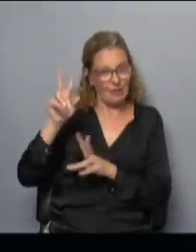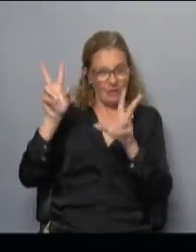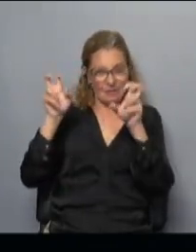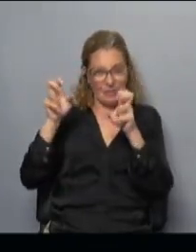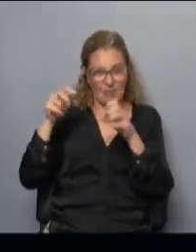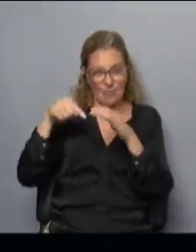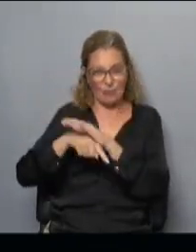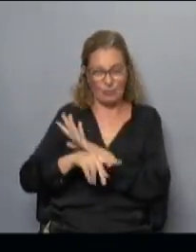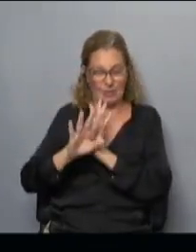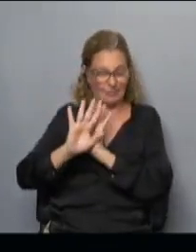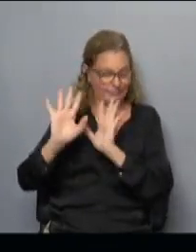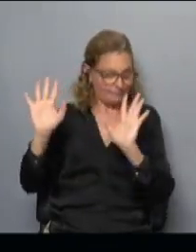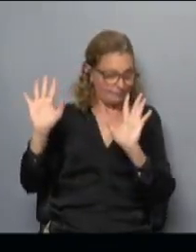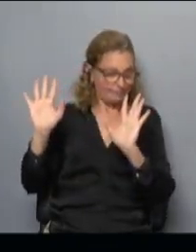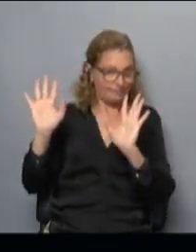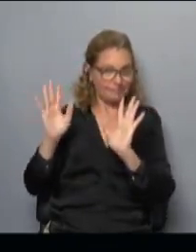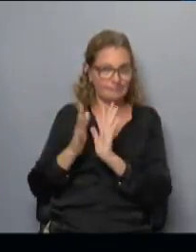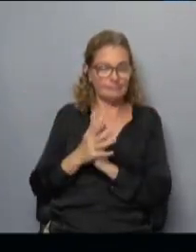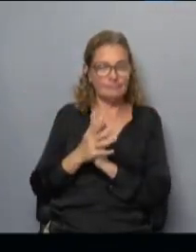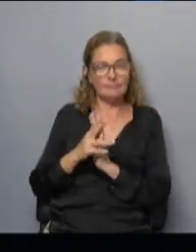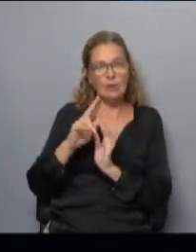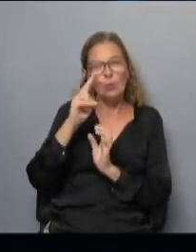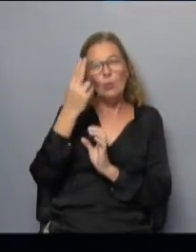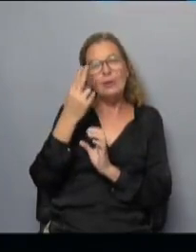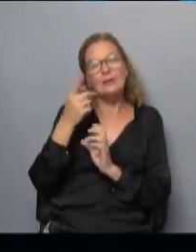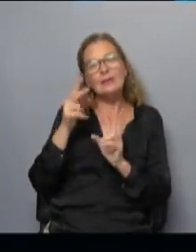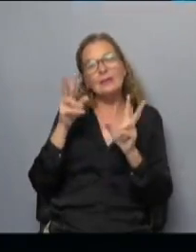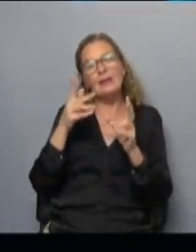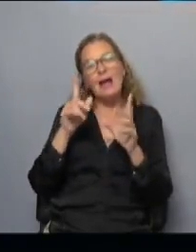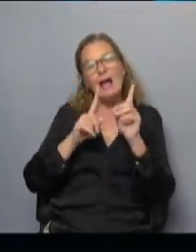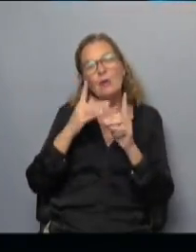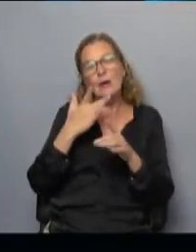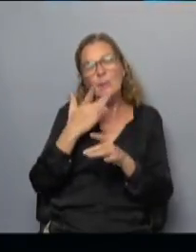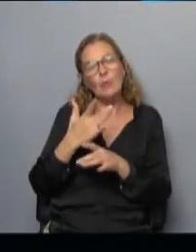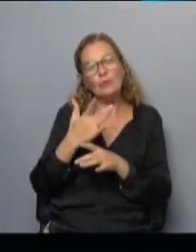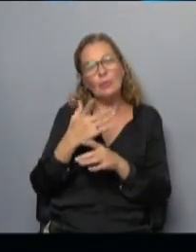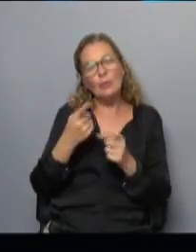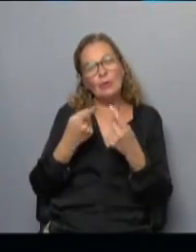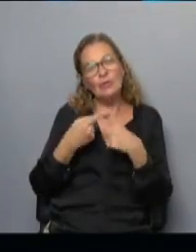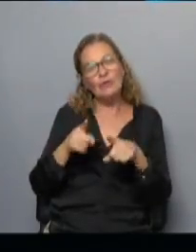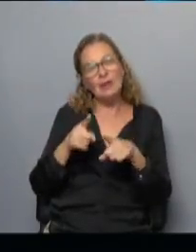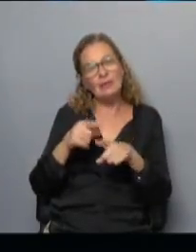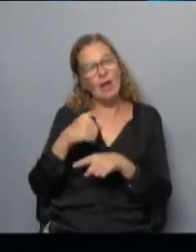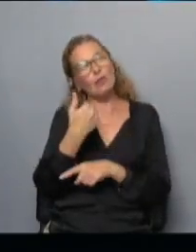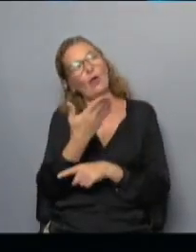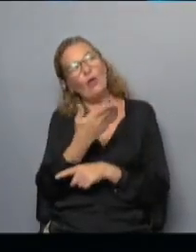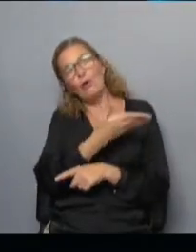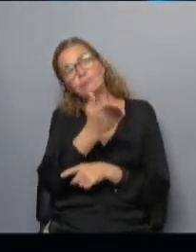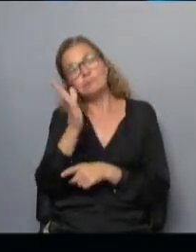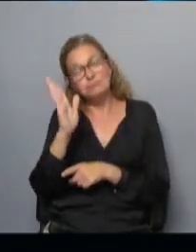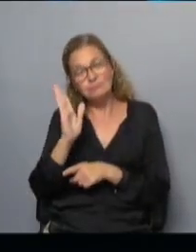profundidad el uruguay que en esta cuestión maravillosa de que nosotros somos tan distintos al resto sí